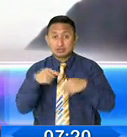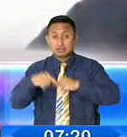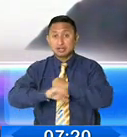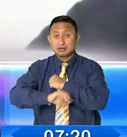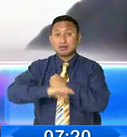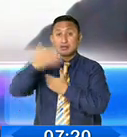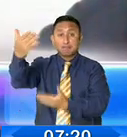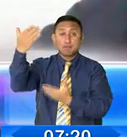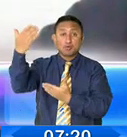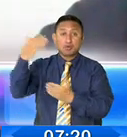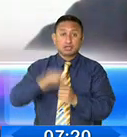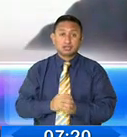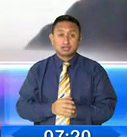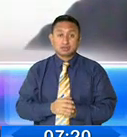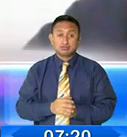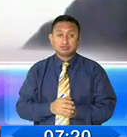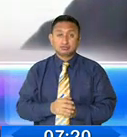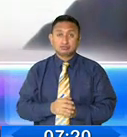política